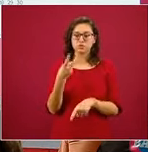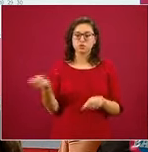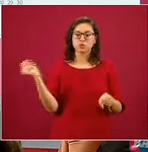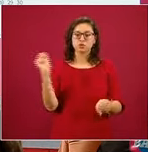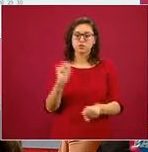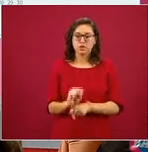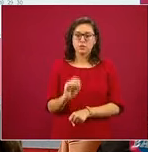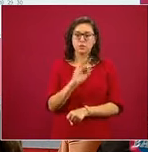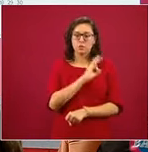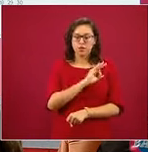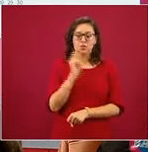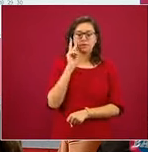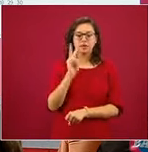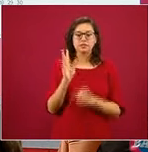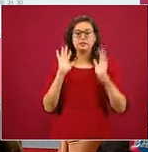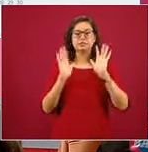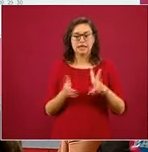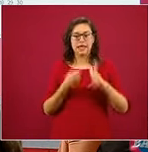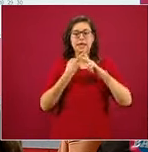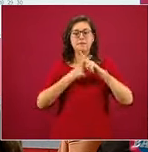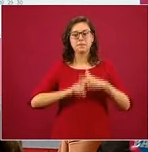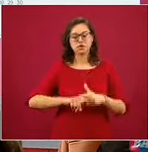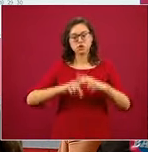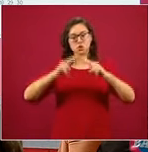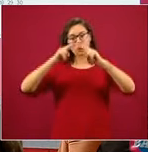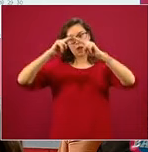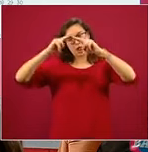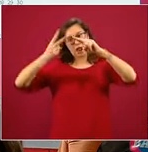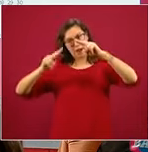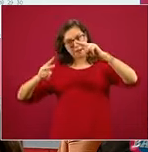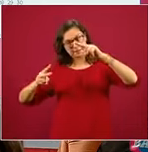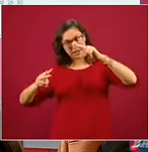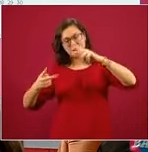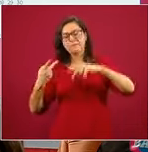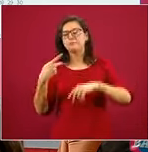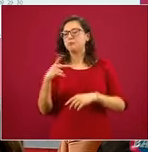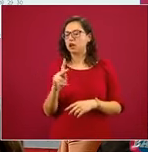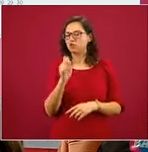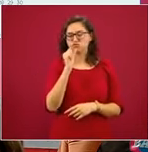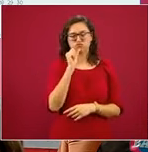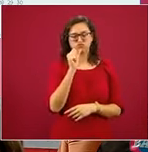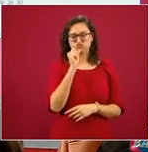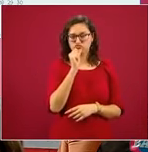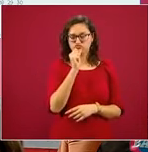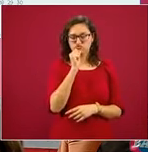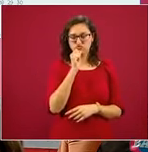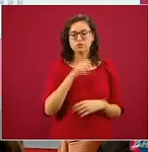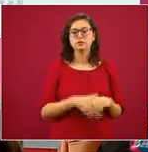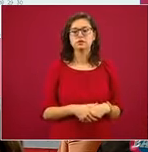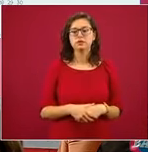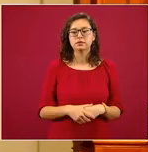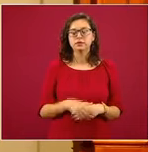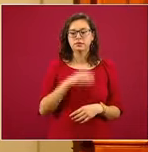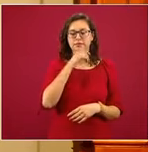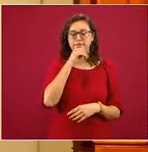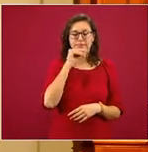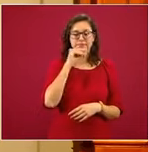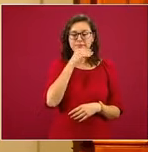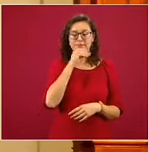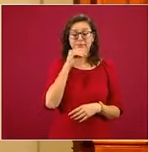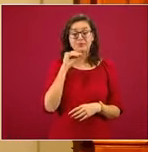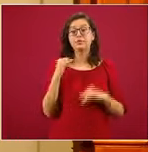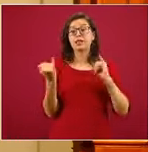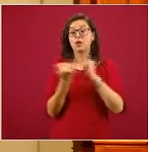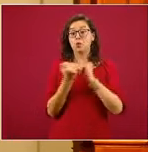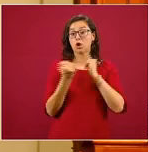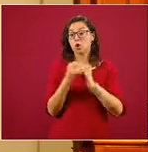una tendencia descendente, pero que todavía se mantiene en la parte superior. Asimismo, los otros municipios que comentábamos ya en las últimas